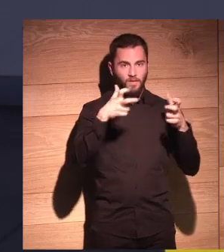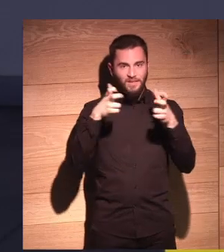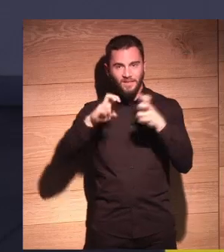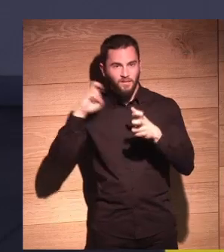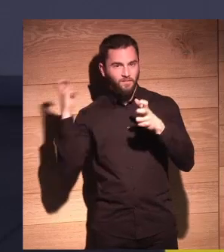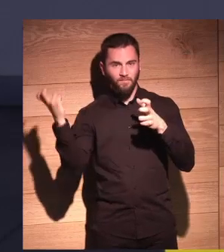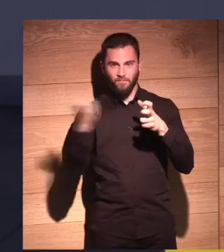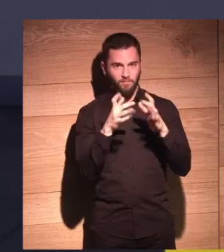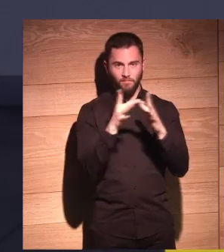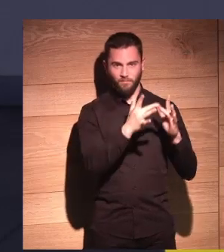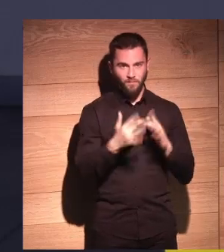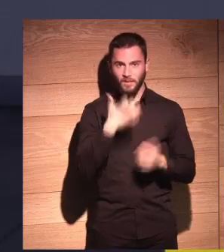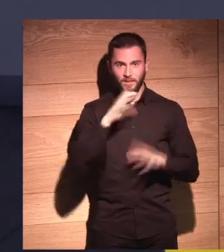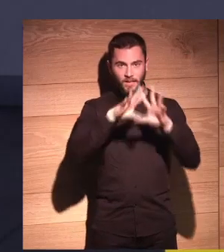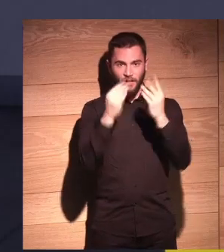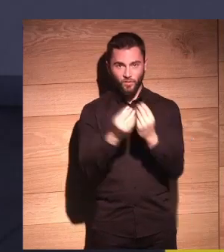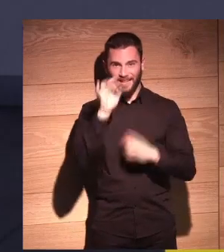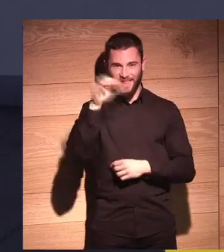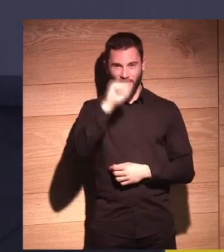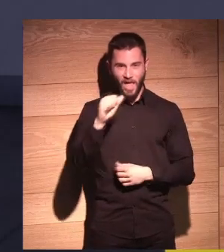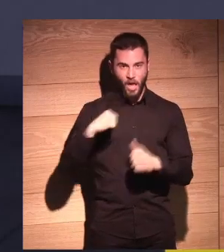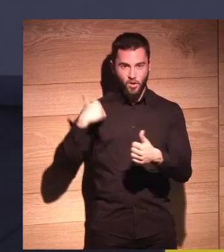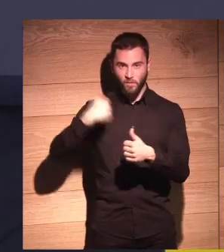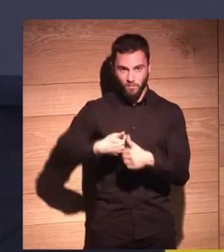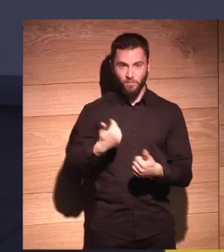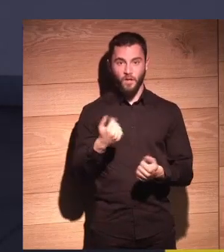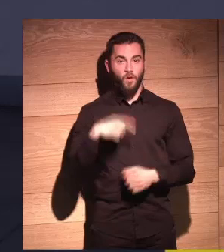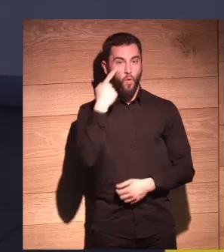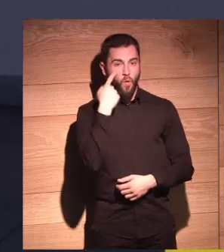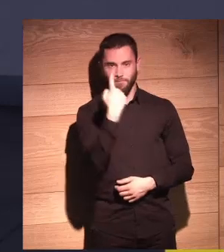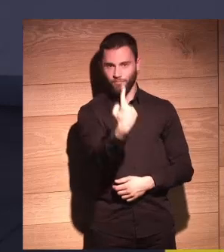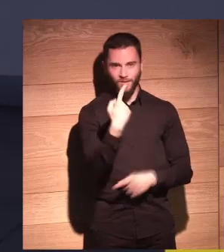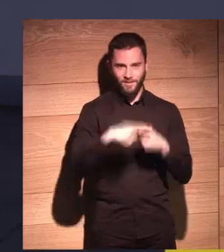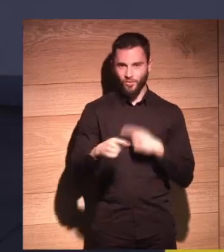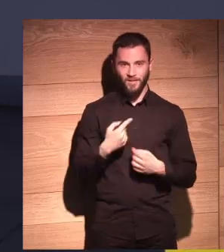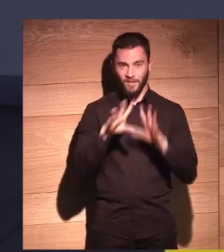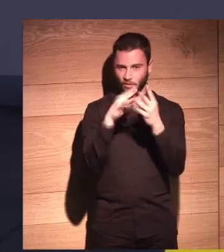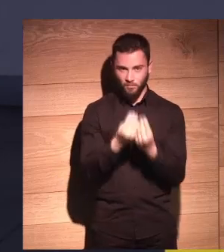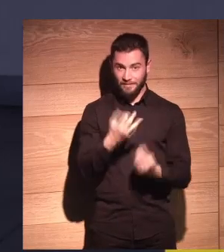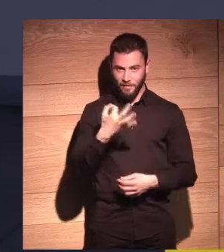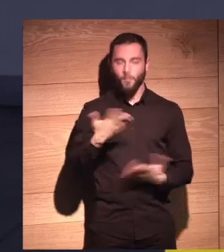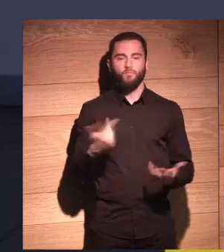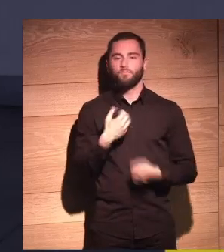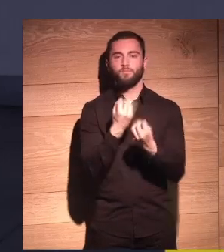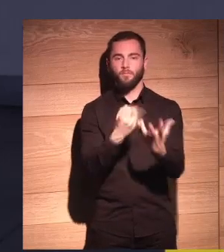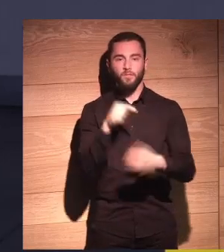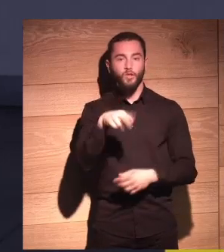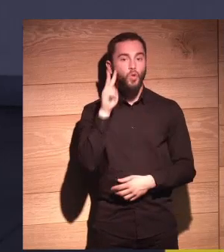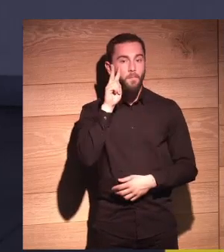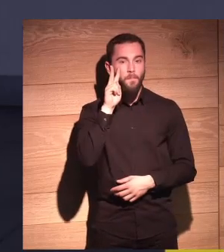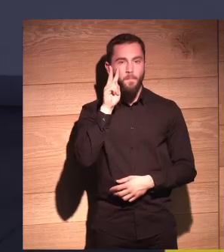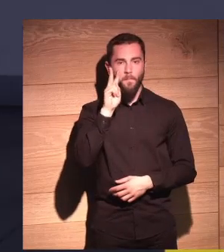hemos visto, si tuviera que resumir los 15 años en una observación, sería que he visto la